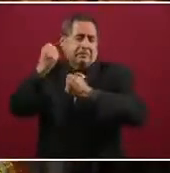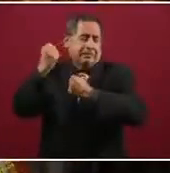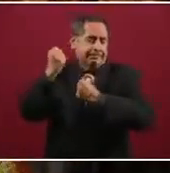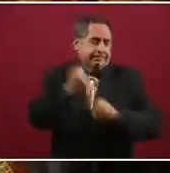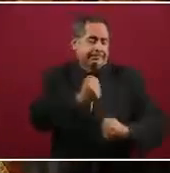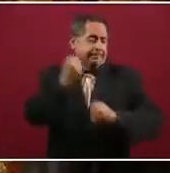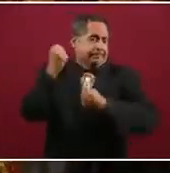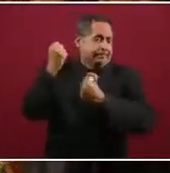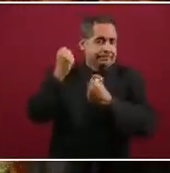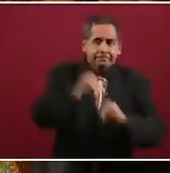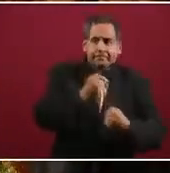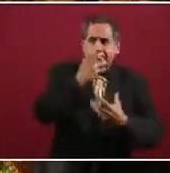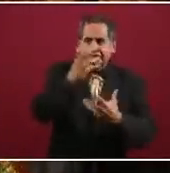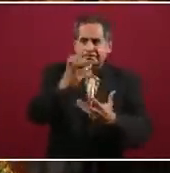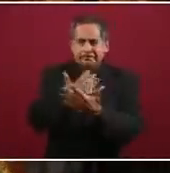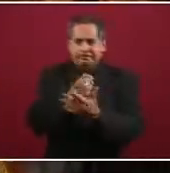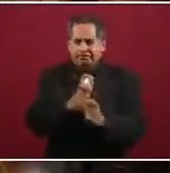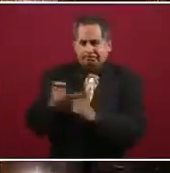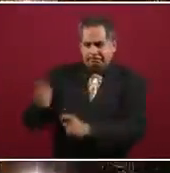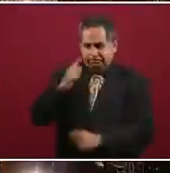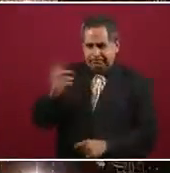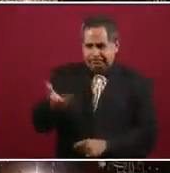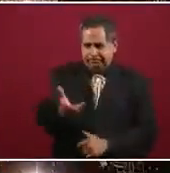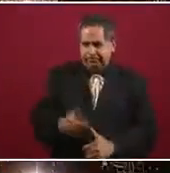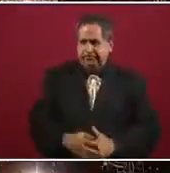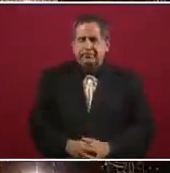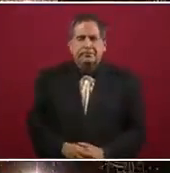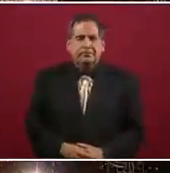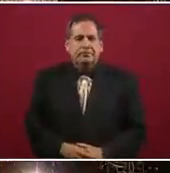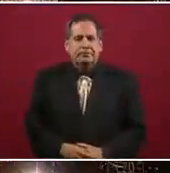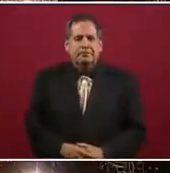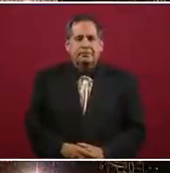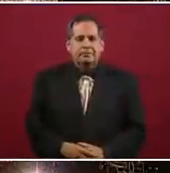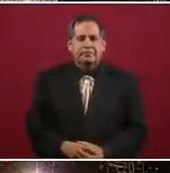regresar micrófonos a Palacio Nacional.